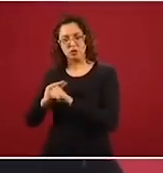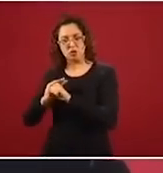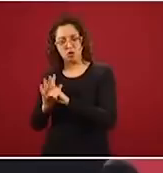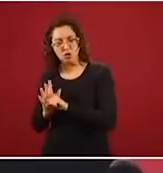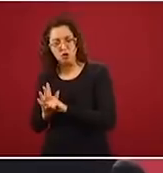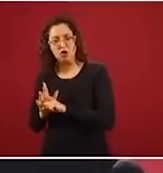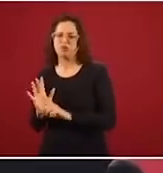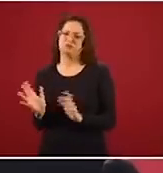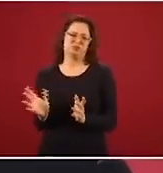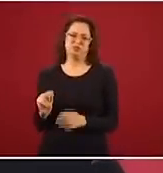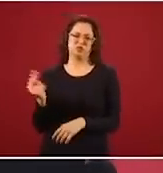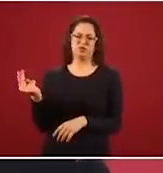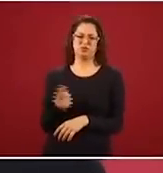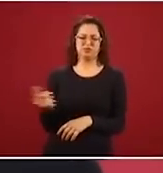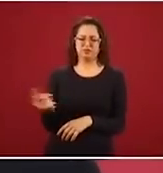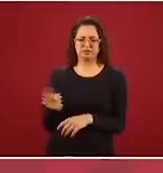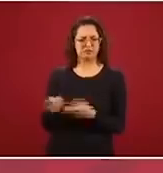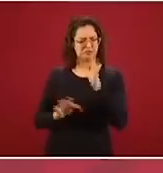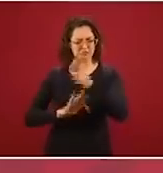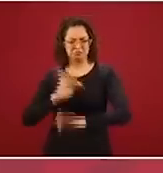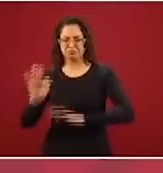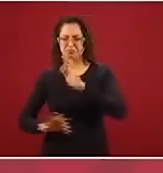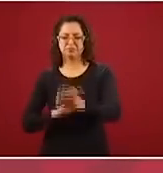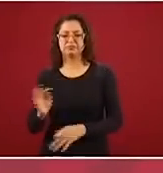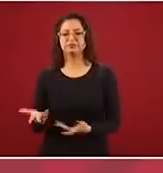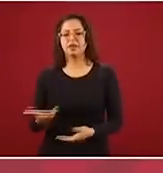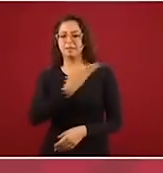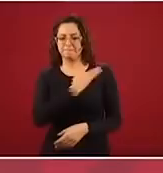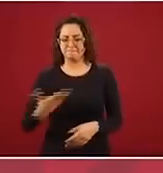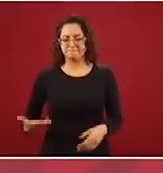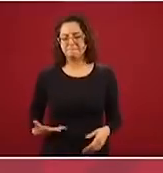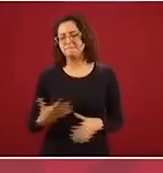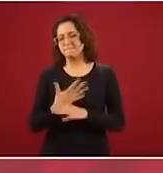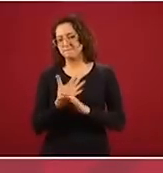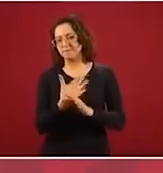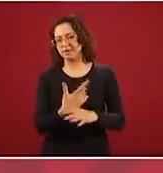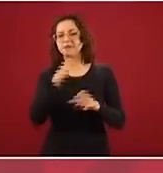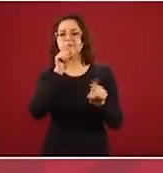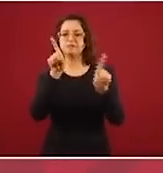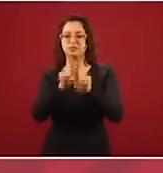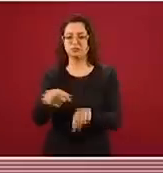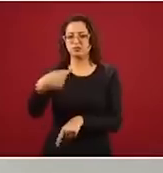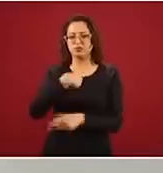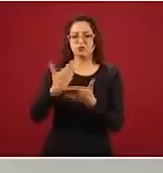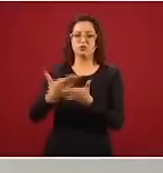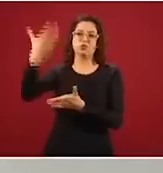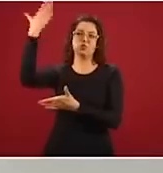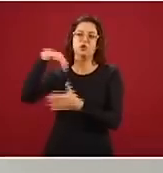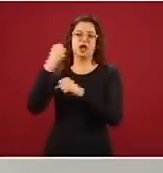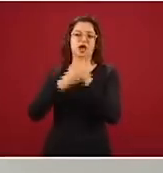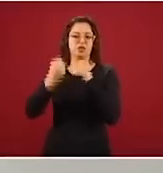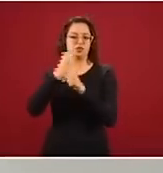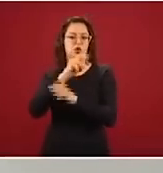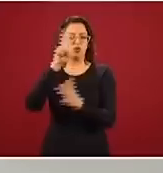informando, como dice el presidente, y a mí que me tocó vivir desde el ámbito técnico la pandemia de influenza